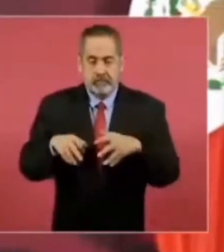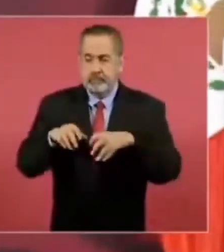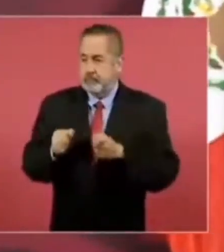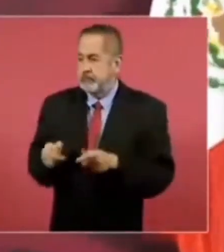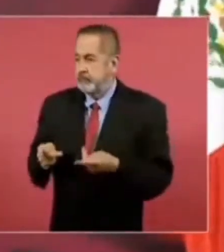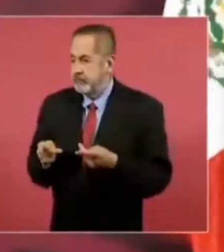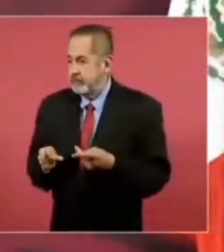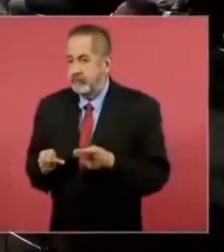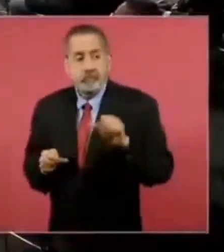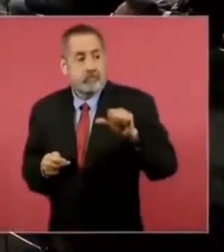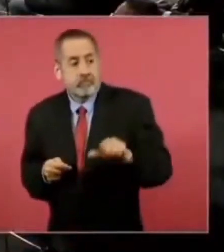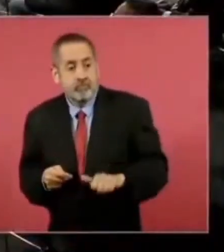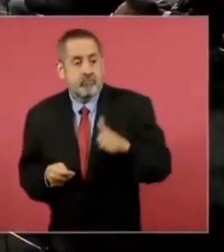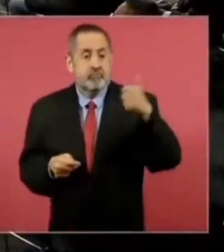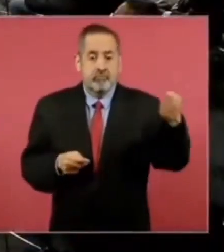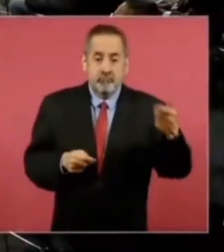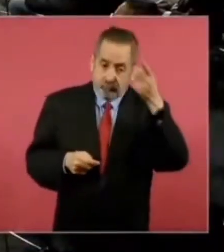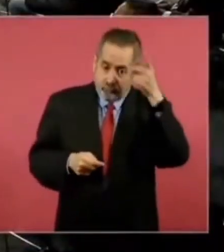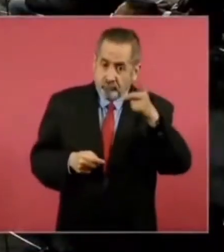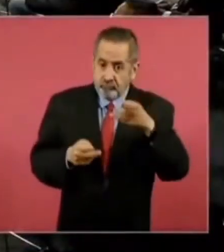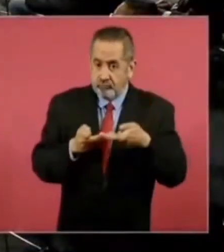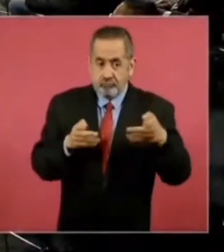banda.